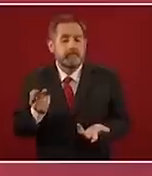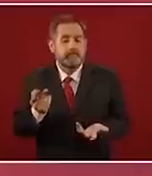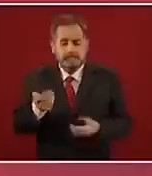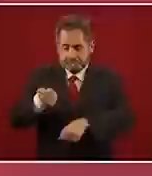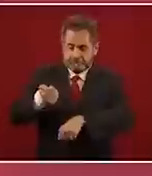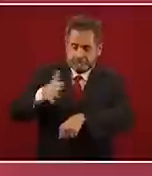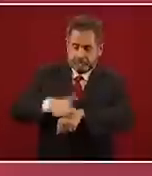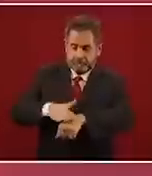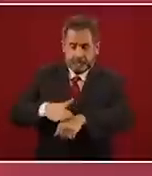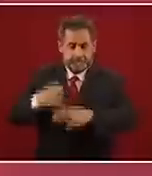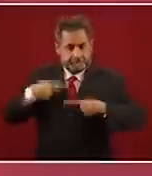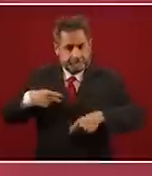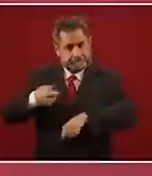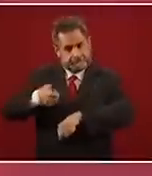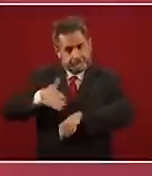Administradores